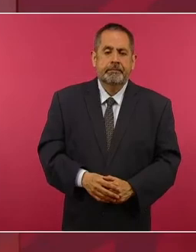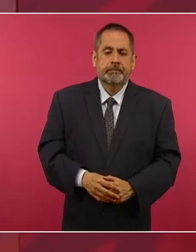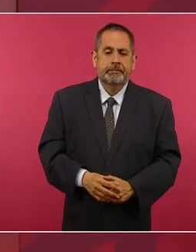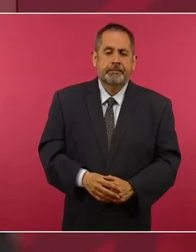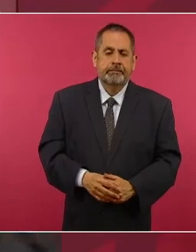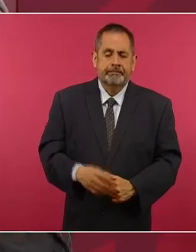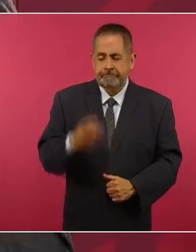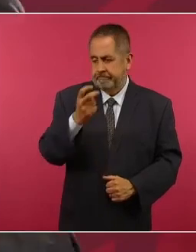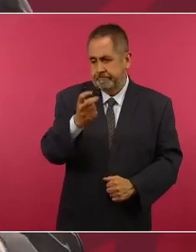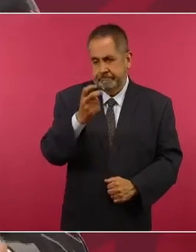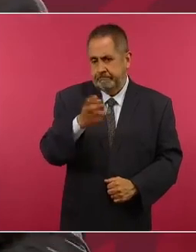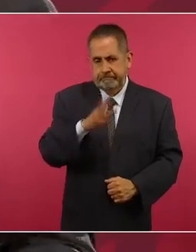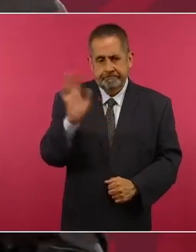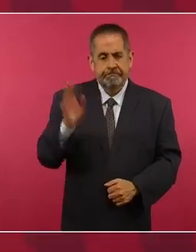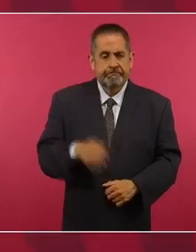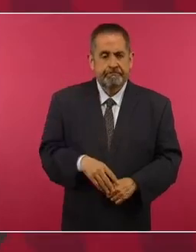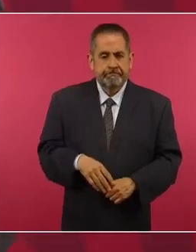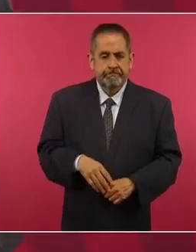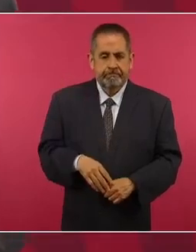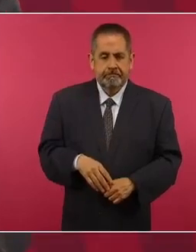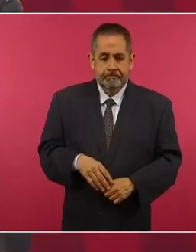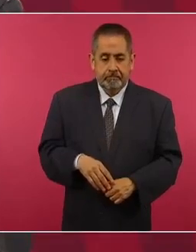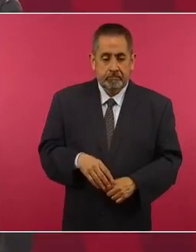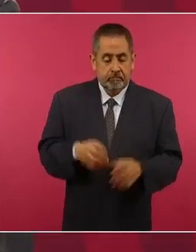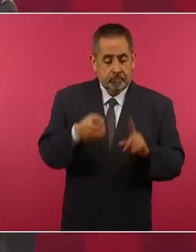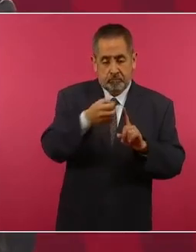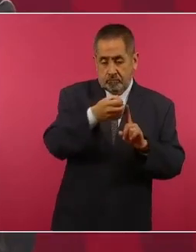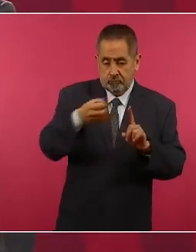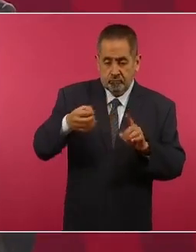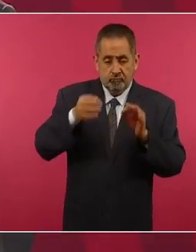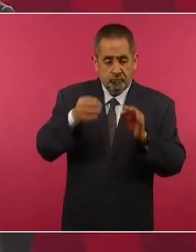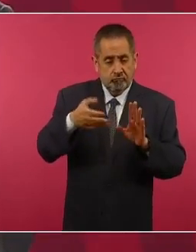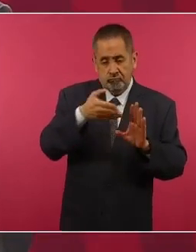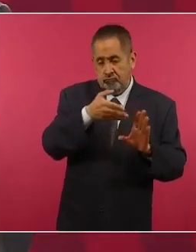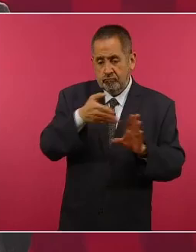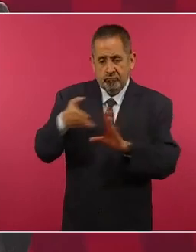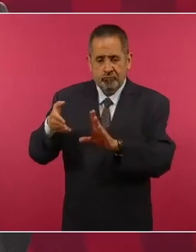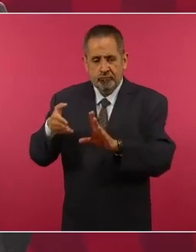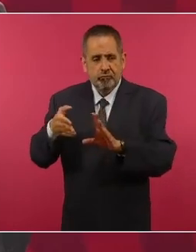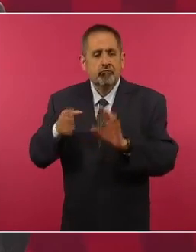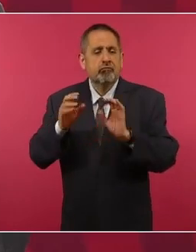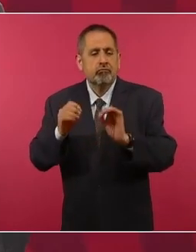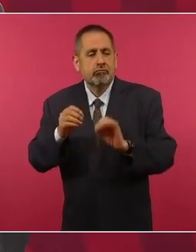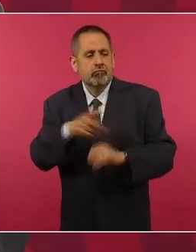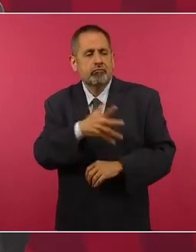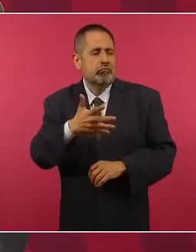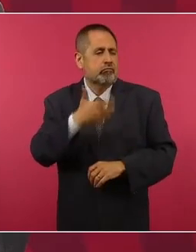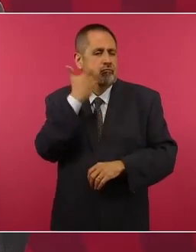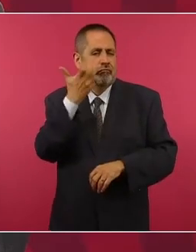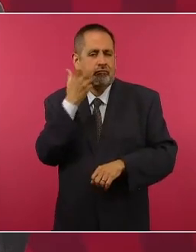Entonces, por eso es debido proceso o debido pretexto.